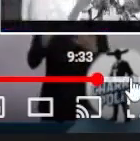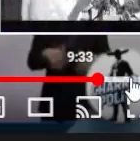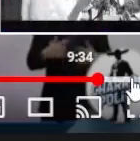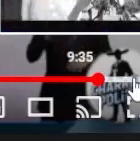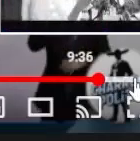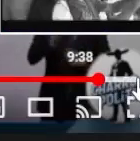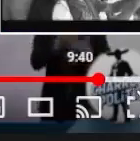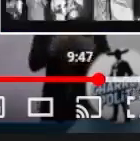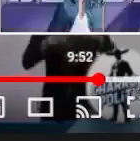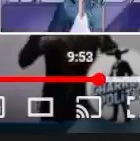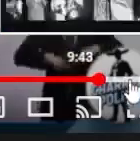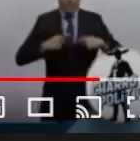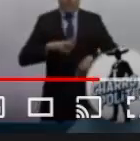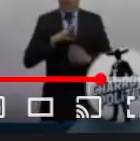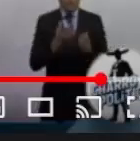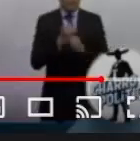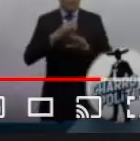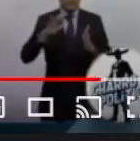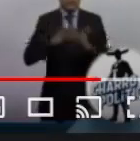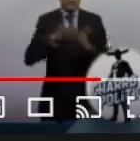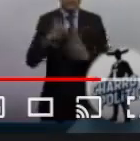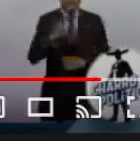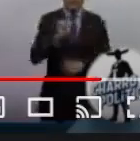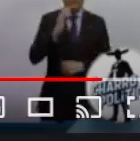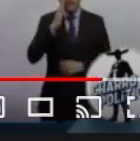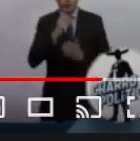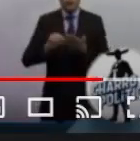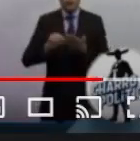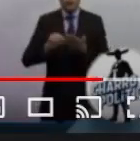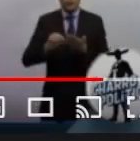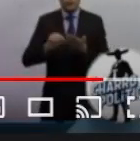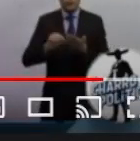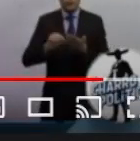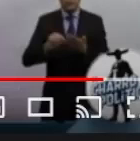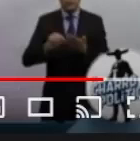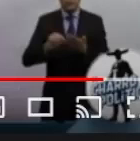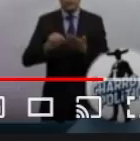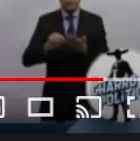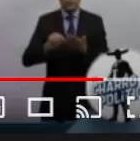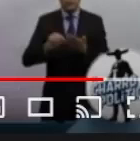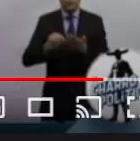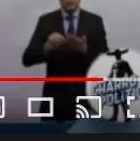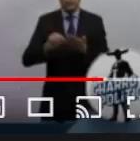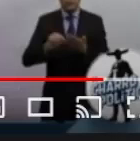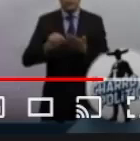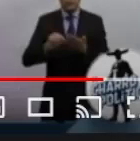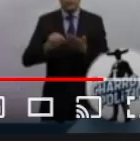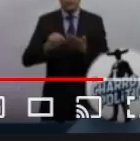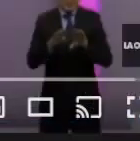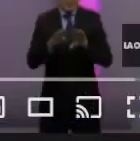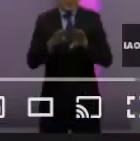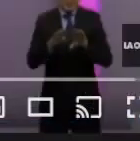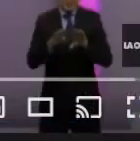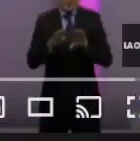mejor informada, gracias a la redes sociales y a las plataformas digitales. Que gracias a esas plataformas, bueno,